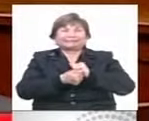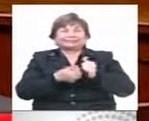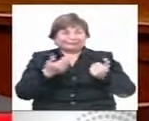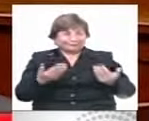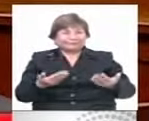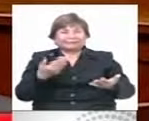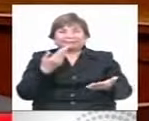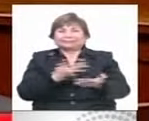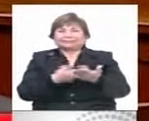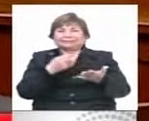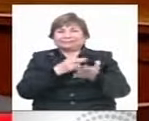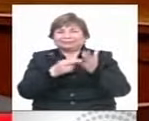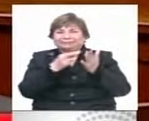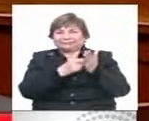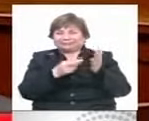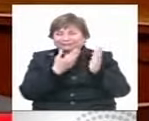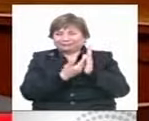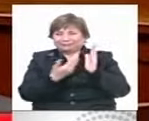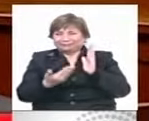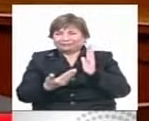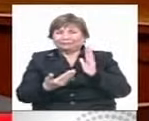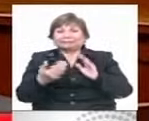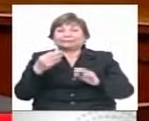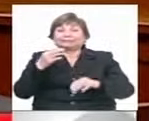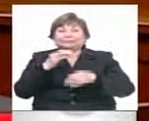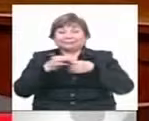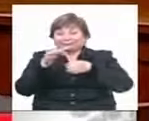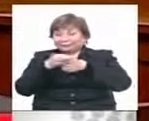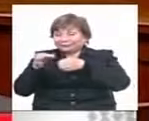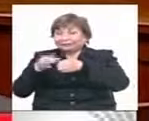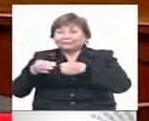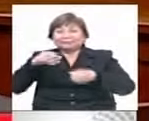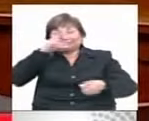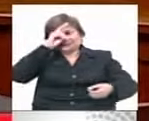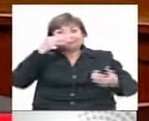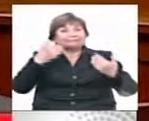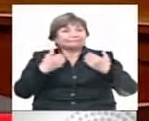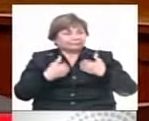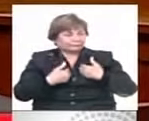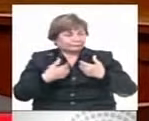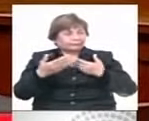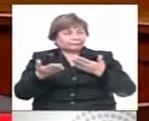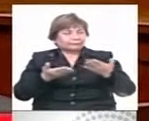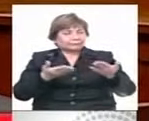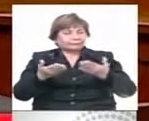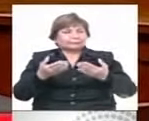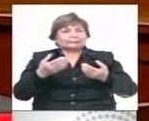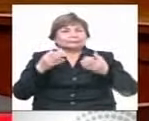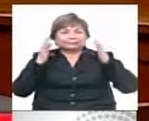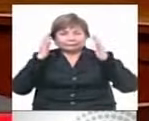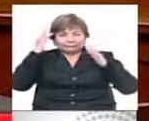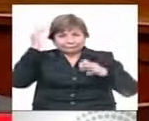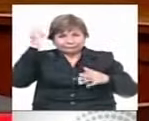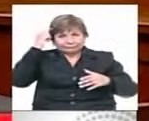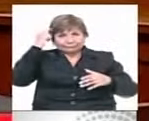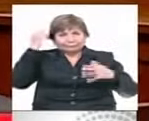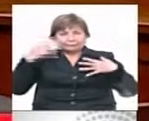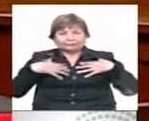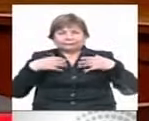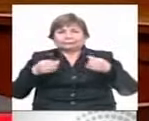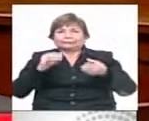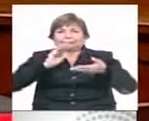propuesta es que el 100% de las provincias del país cuenten con servicios de salud mental